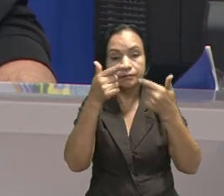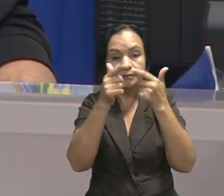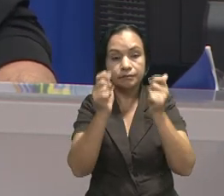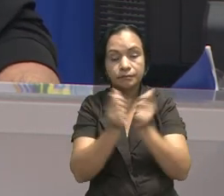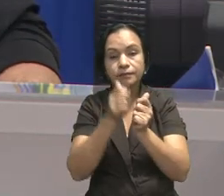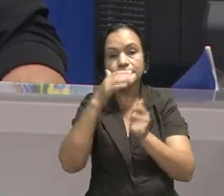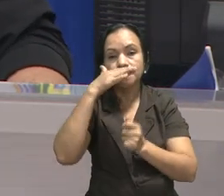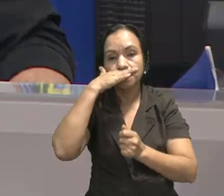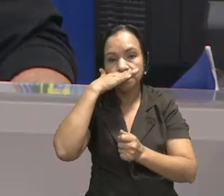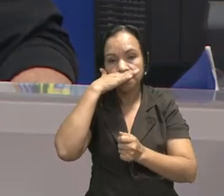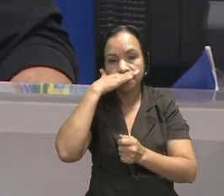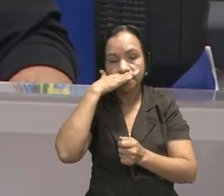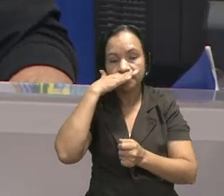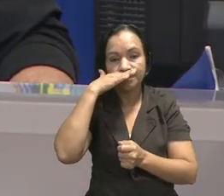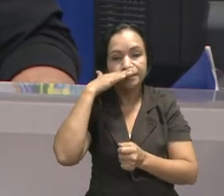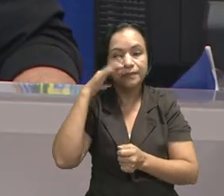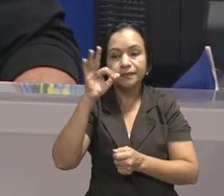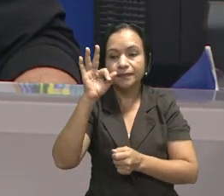del Frente y